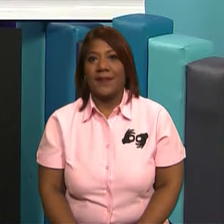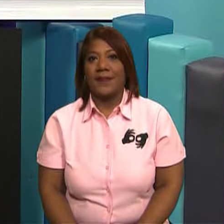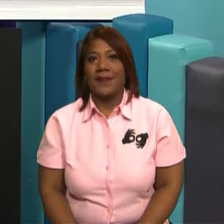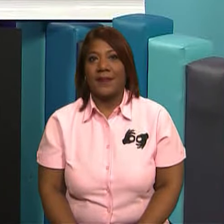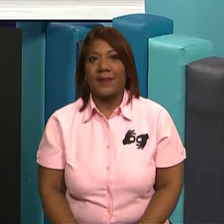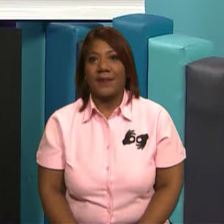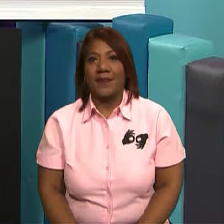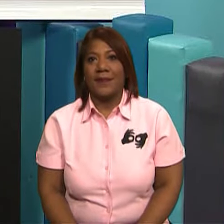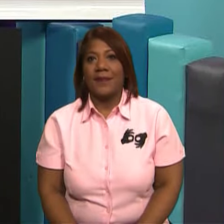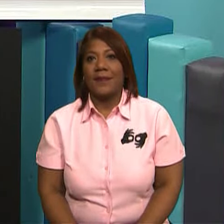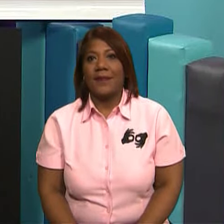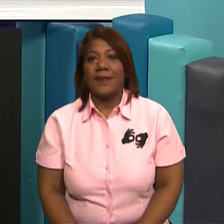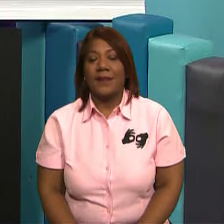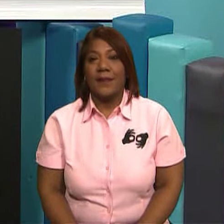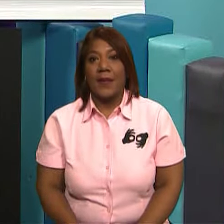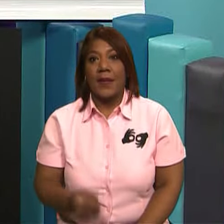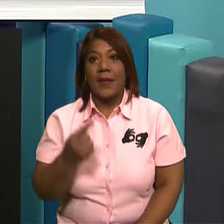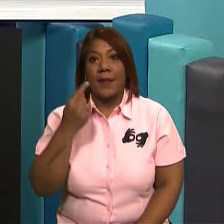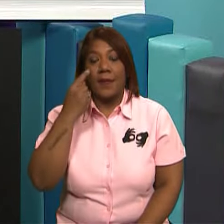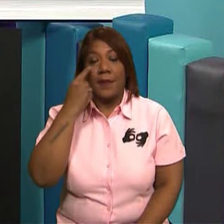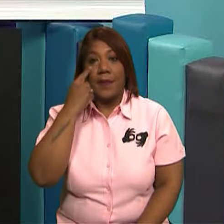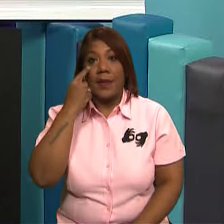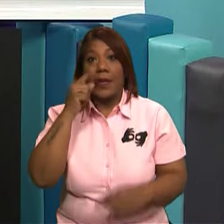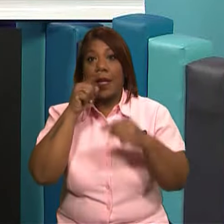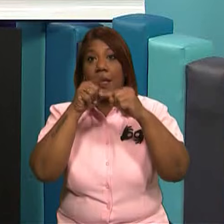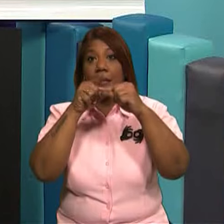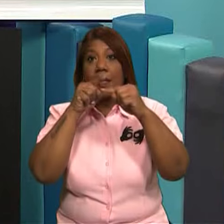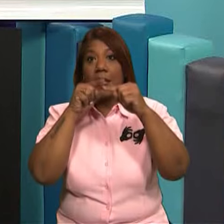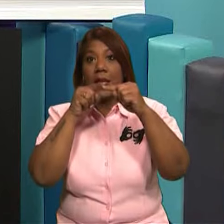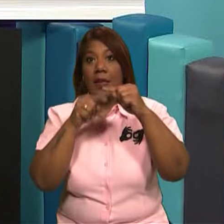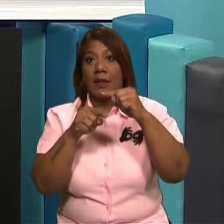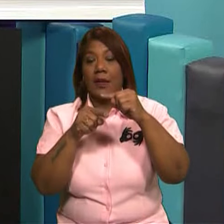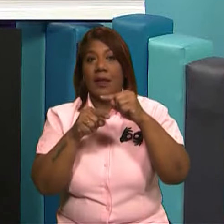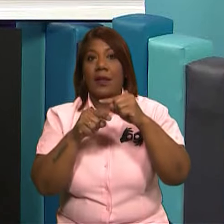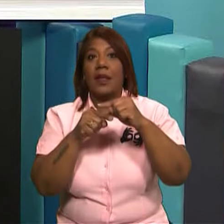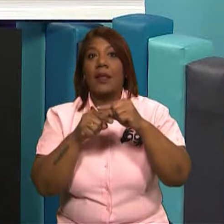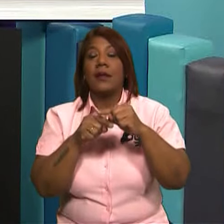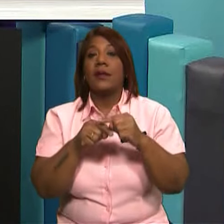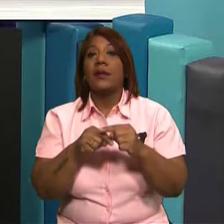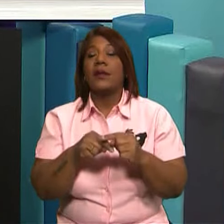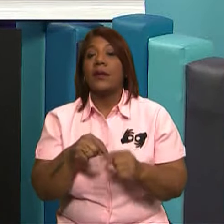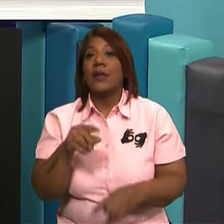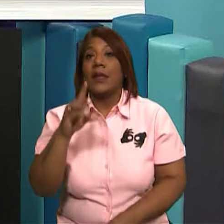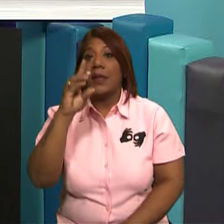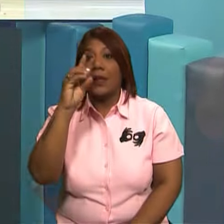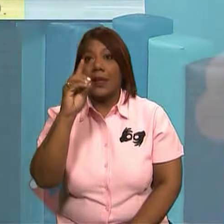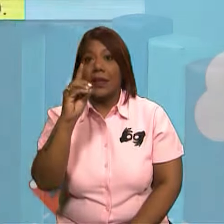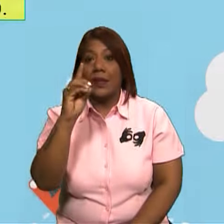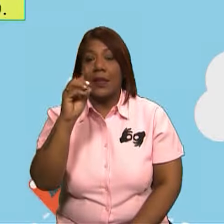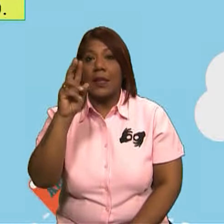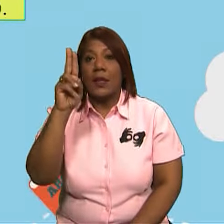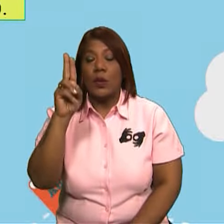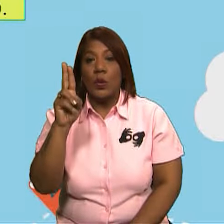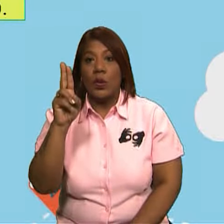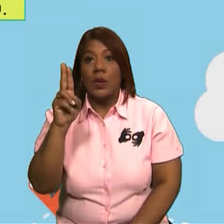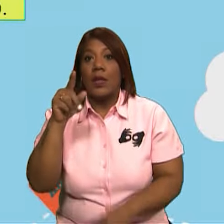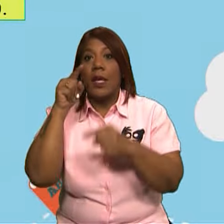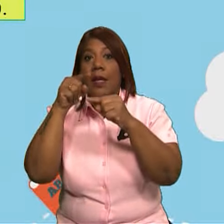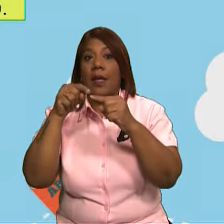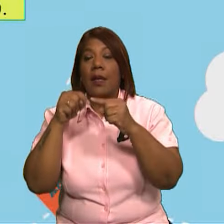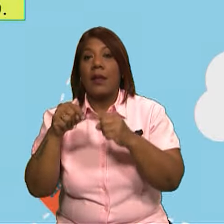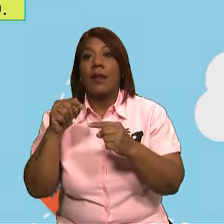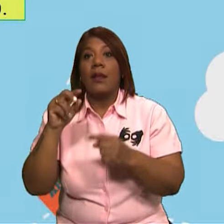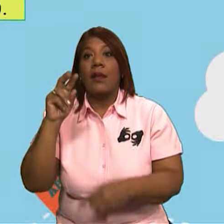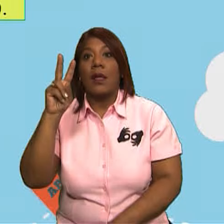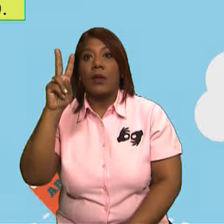más sobre la división de decena y unidad entre unidad, que significa que son